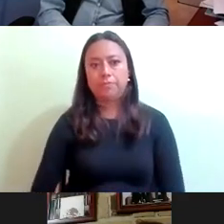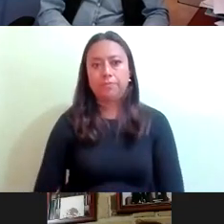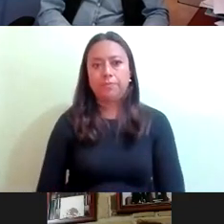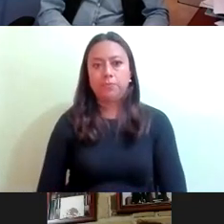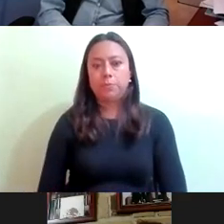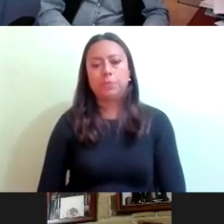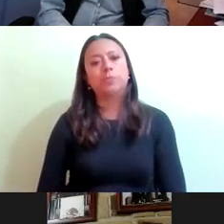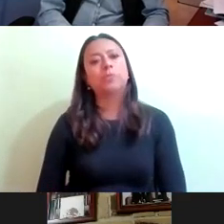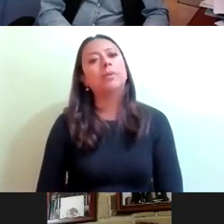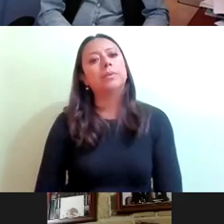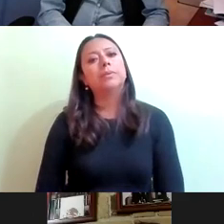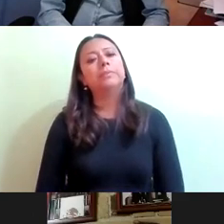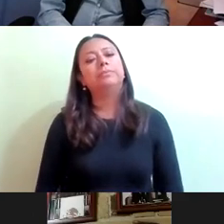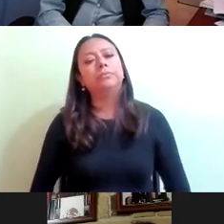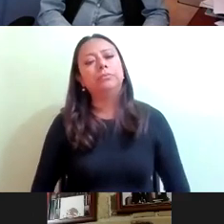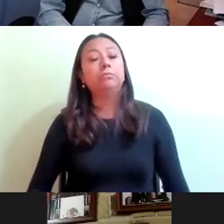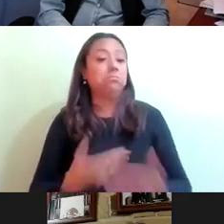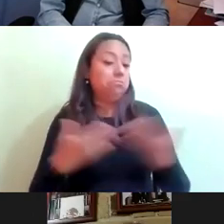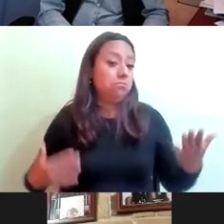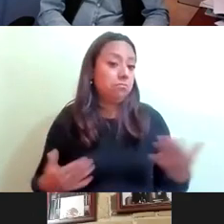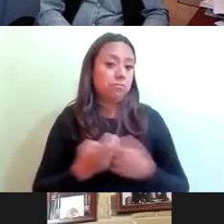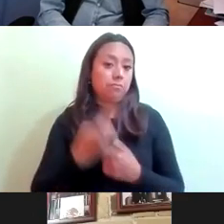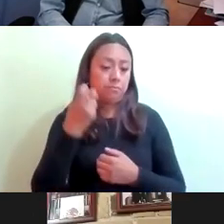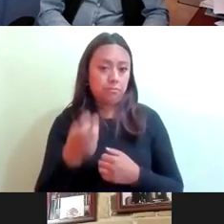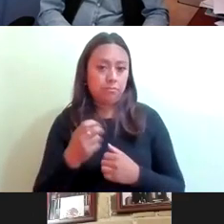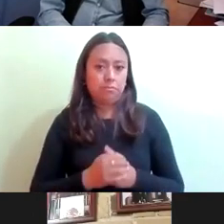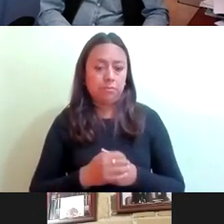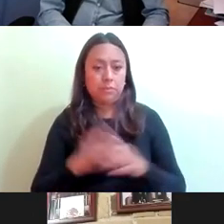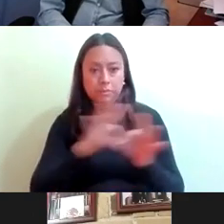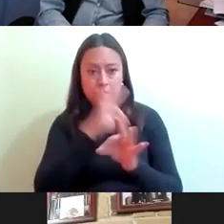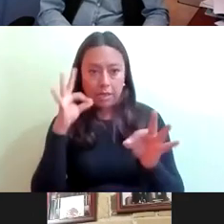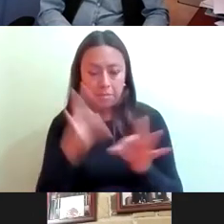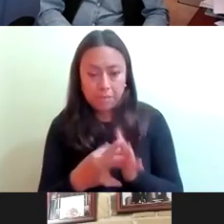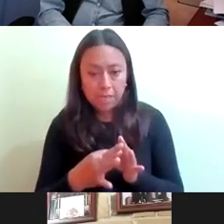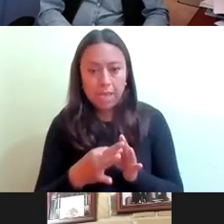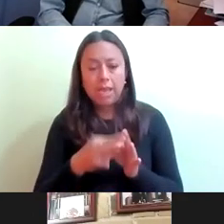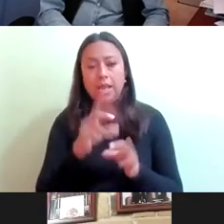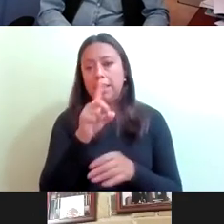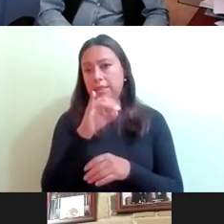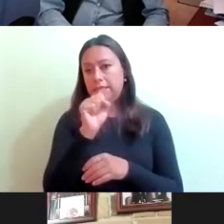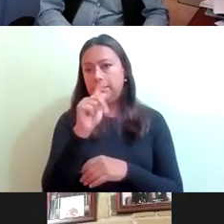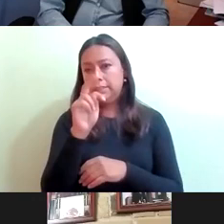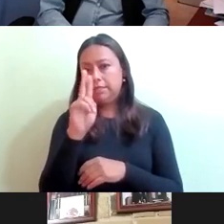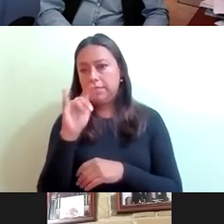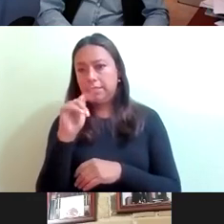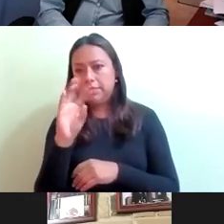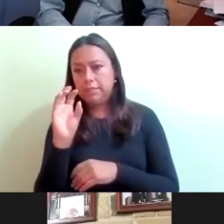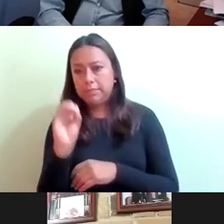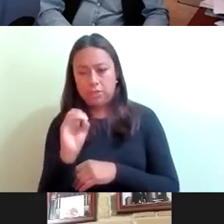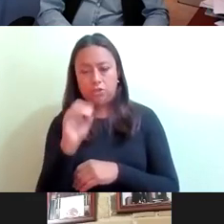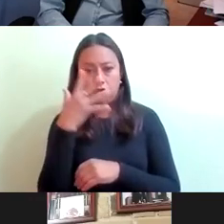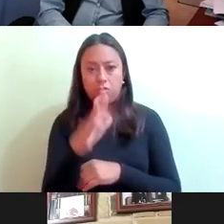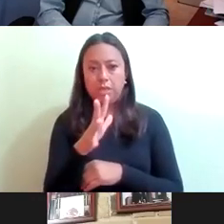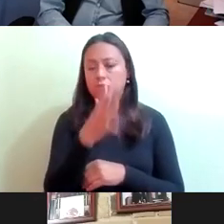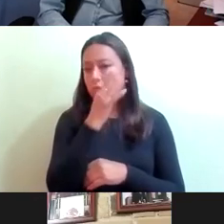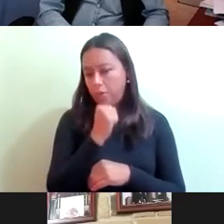Ese supuesto, al menos en el distrito 10, no se puede aplicar. Todo ya está organizado y electo y avalado por los